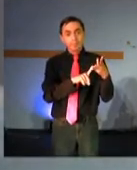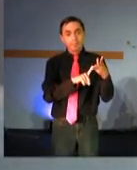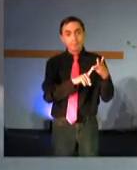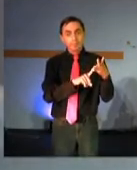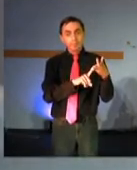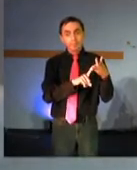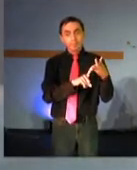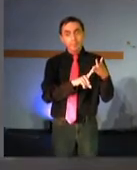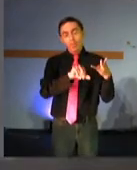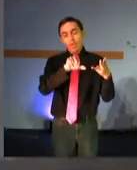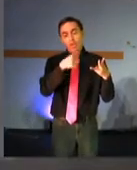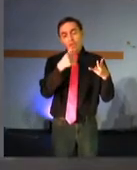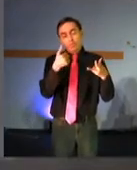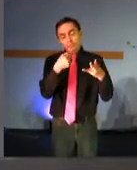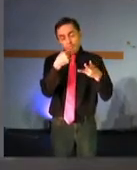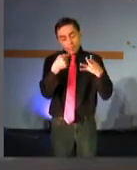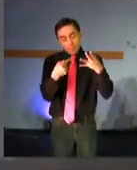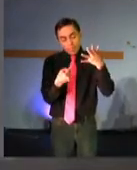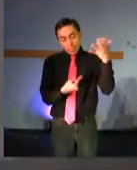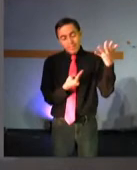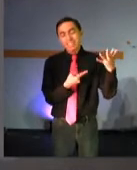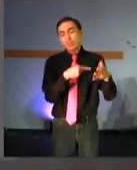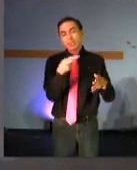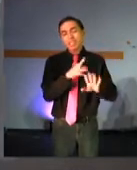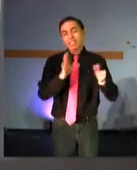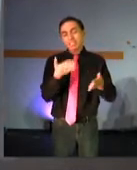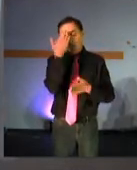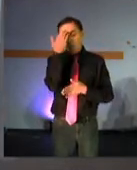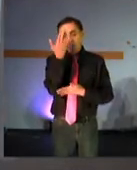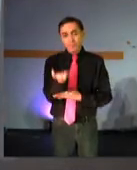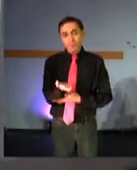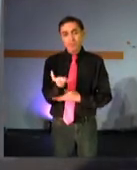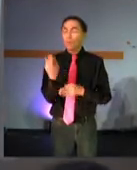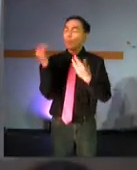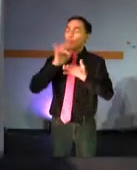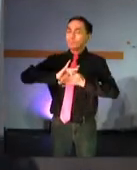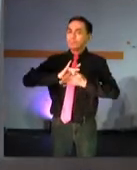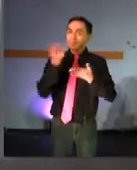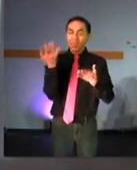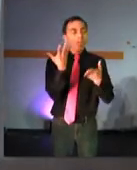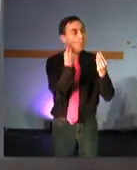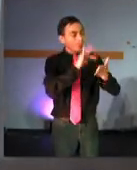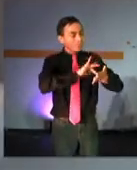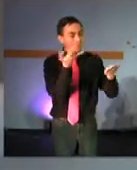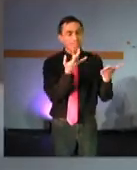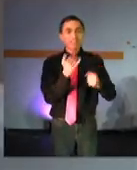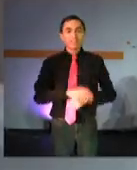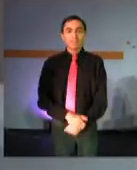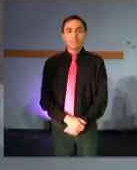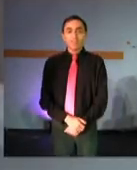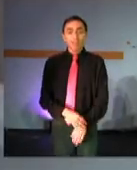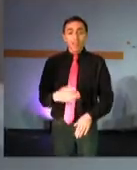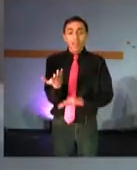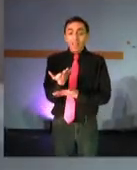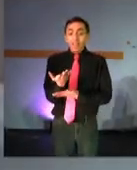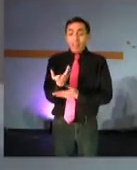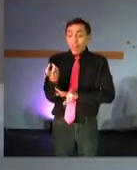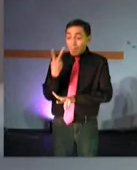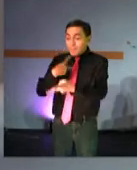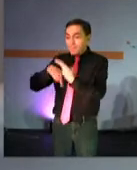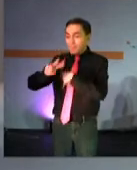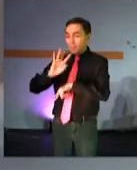demás, ¿para qué nombrar otra vez a los famosos? Mil gracias, Mónica, mil gracias, Julio, es un honor haberlos tenido